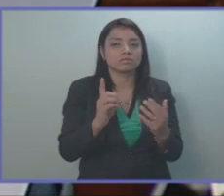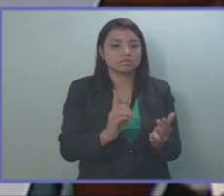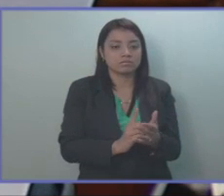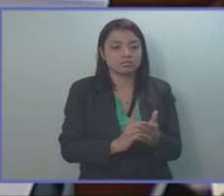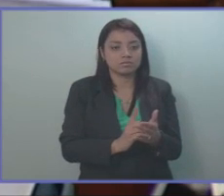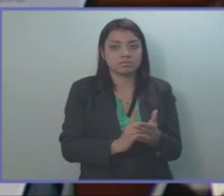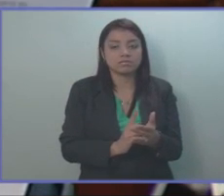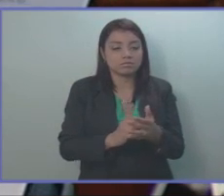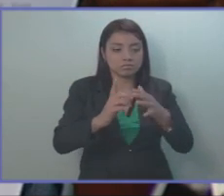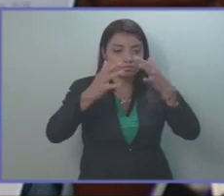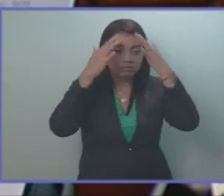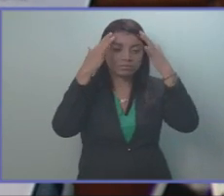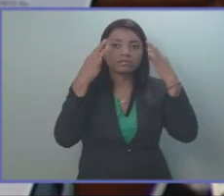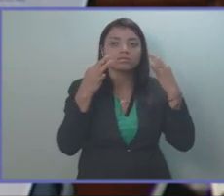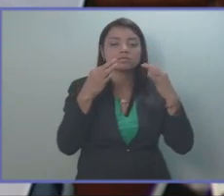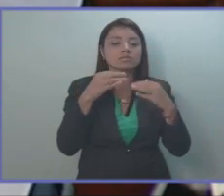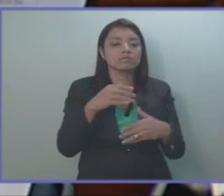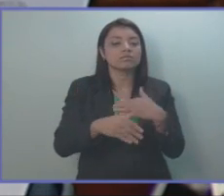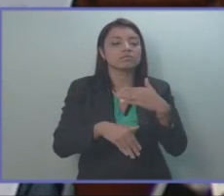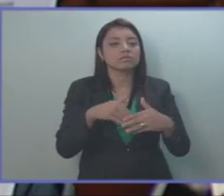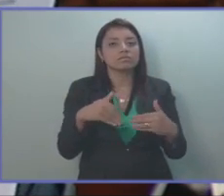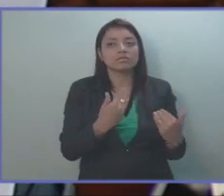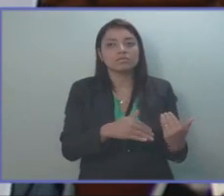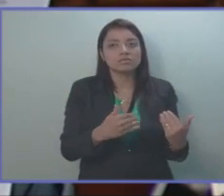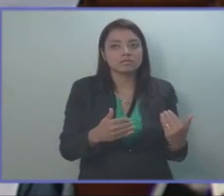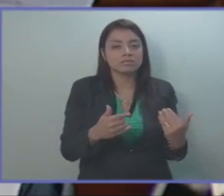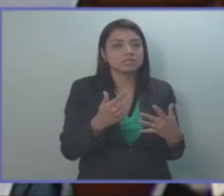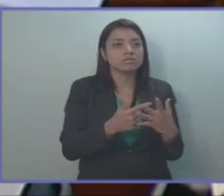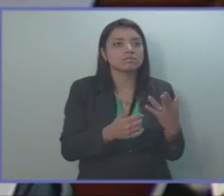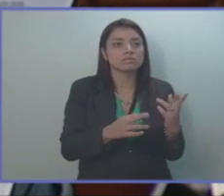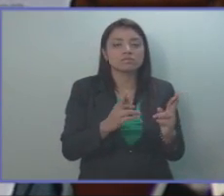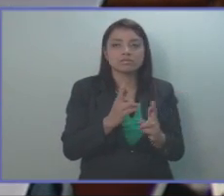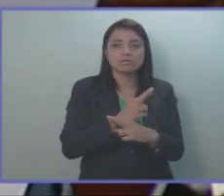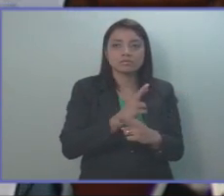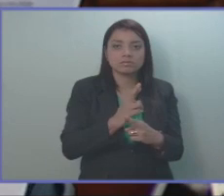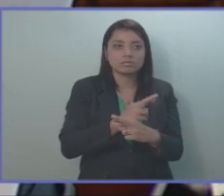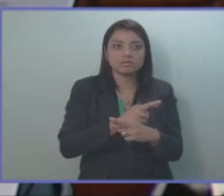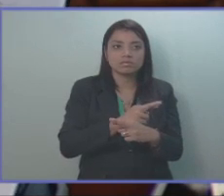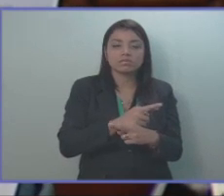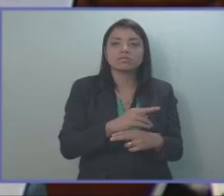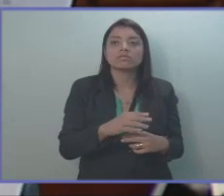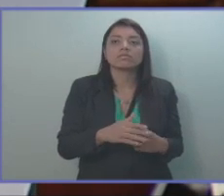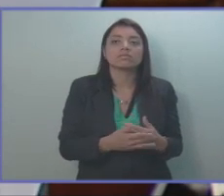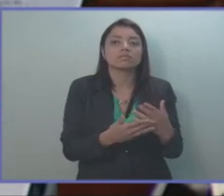diputados, decreta las siguientes reformas a la ley penitenciaria. Artículo